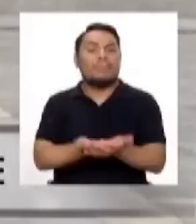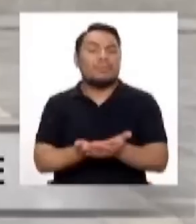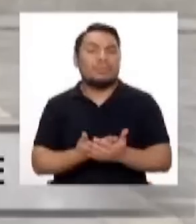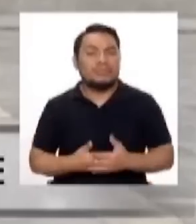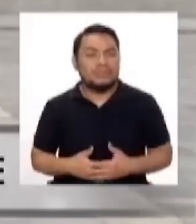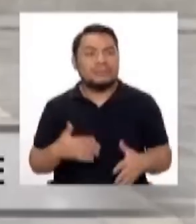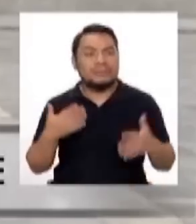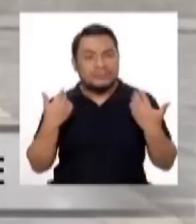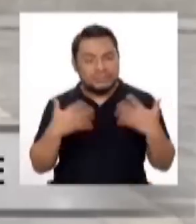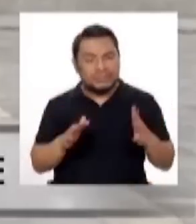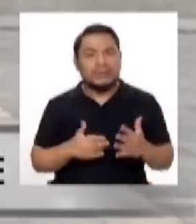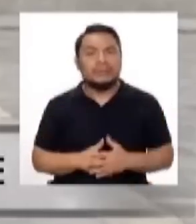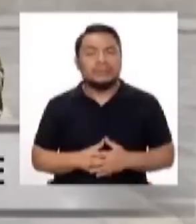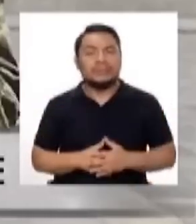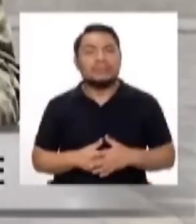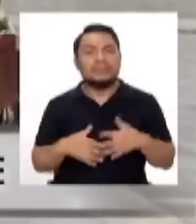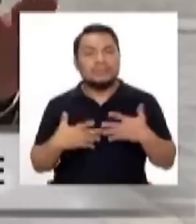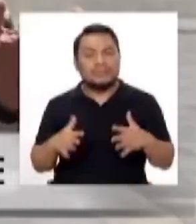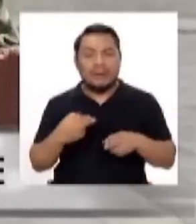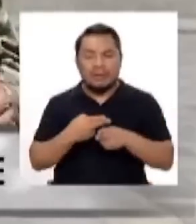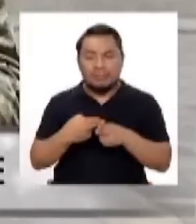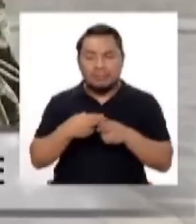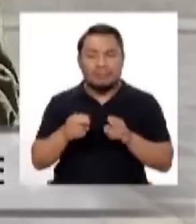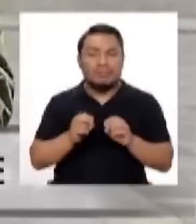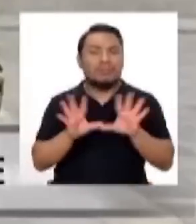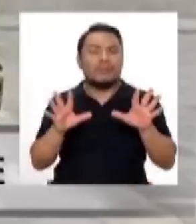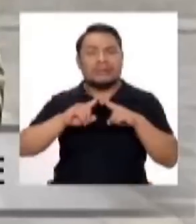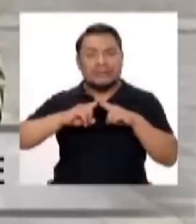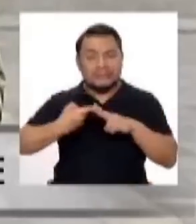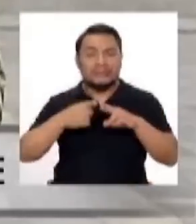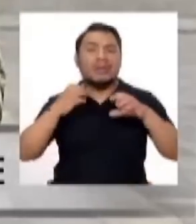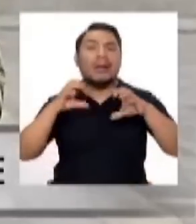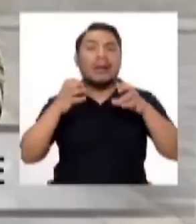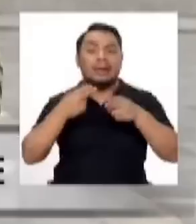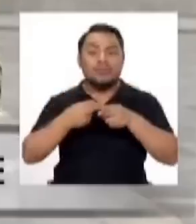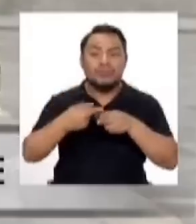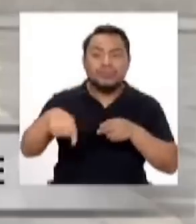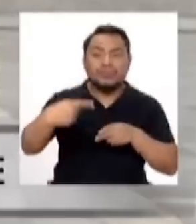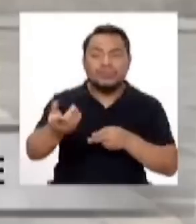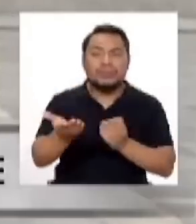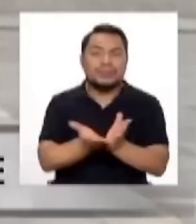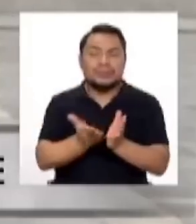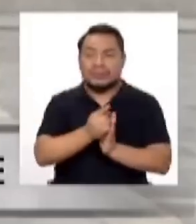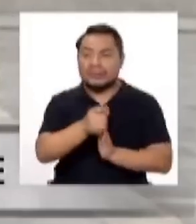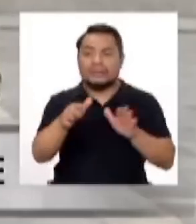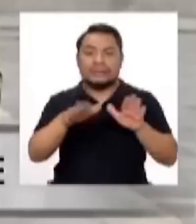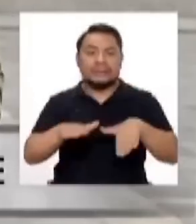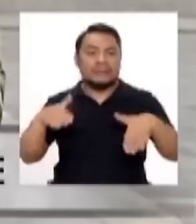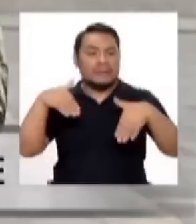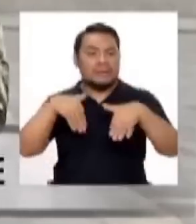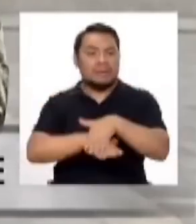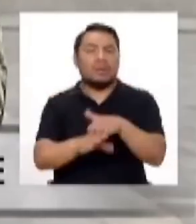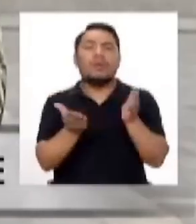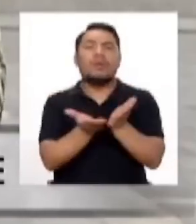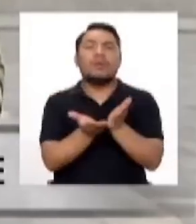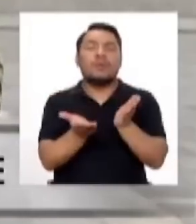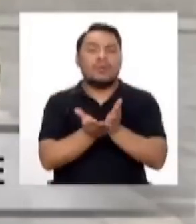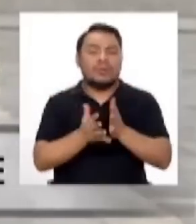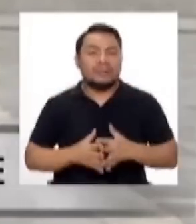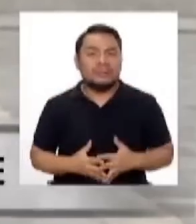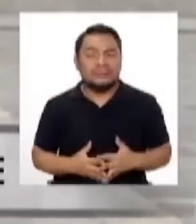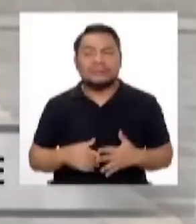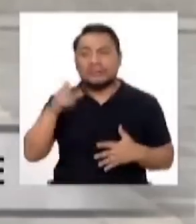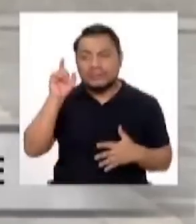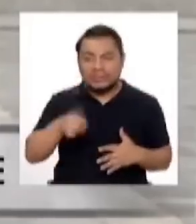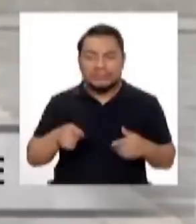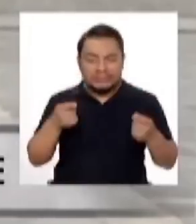que ya estamos a muy pocos días de iniciarse las clases, nuestros niños van a entrar a los colegios y que debe haber